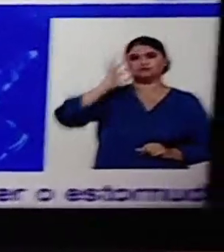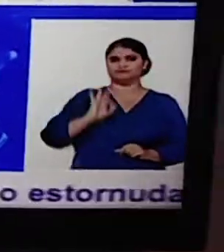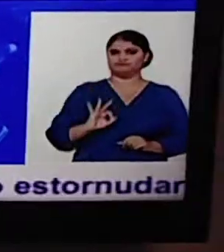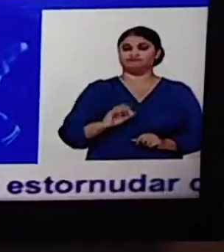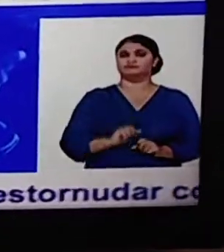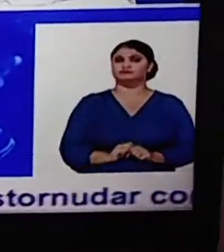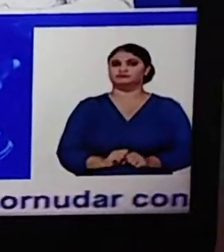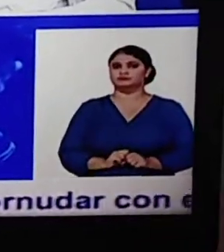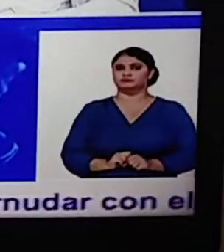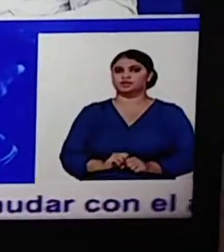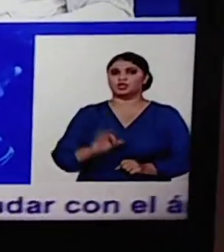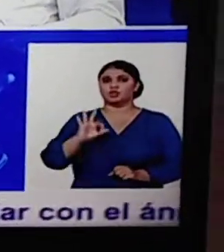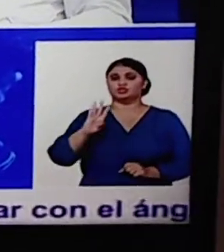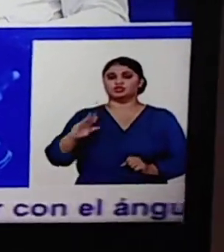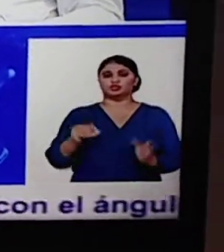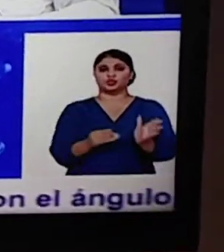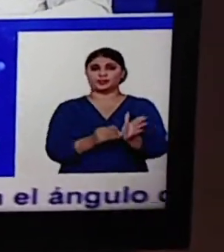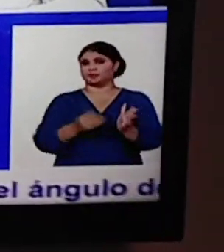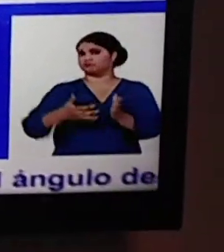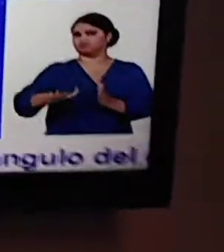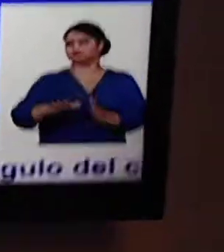84.977 enfermeras y enfermeros